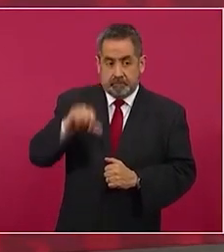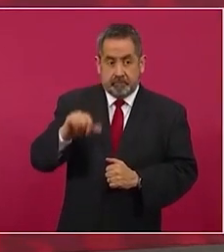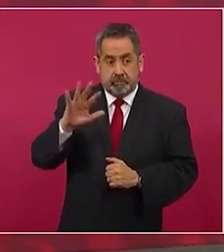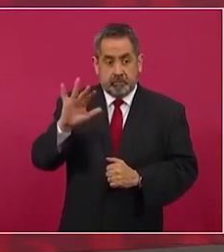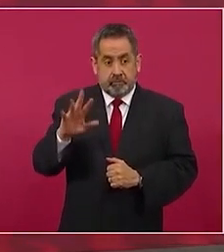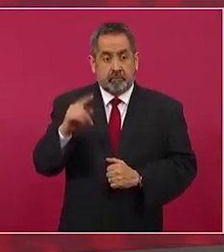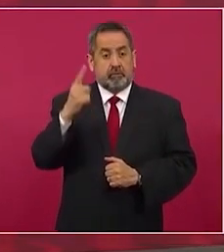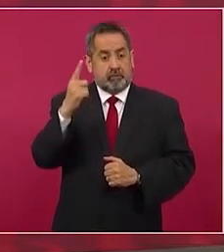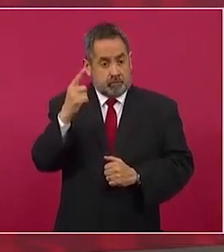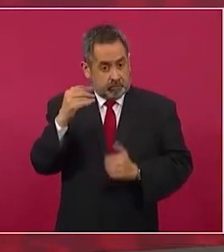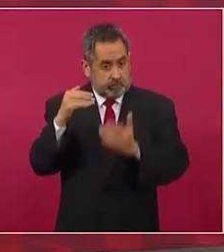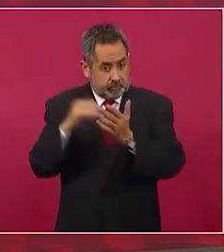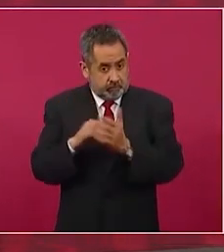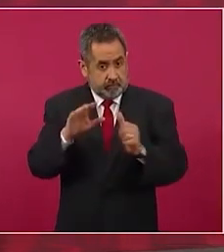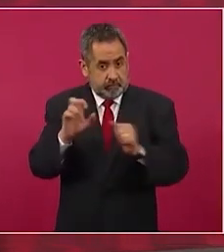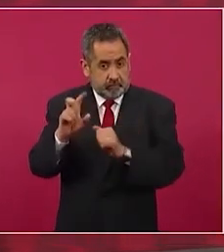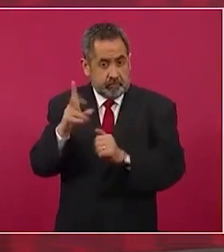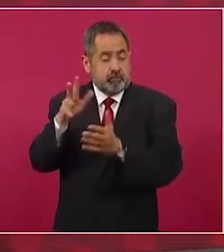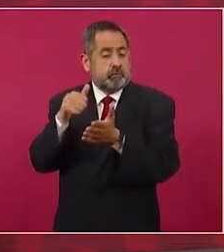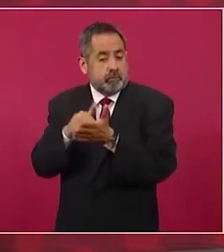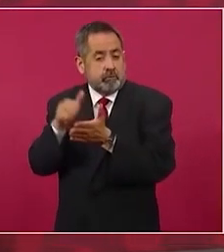51.634 millones de dólares, sí.